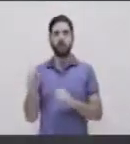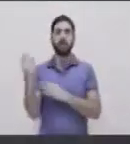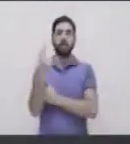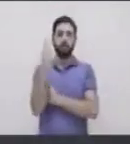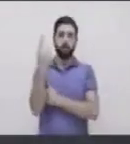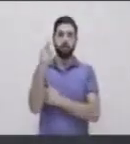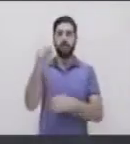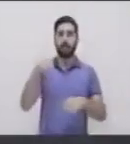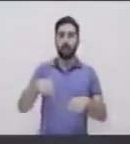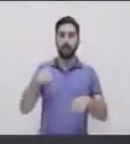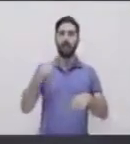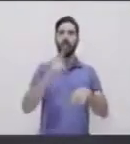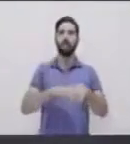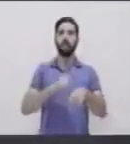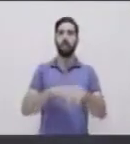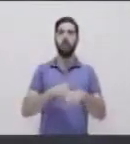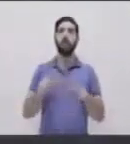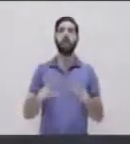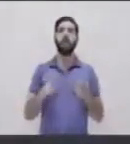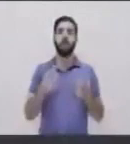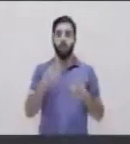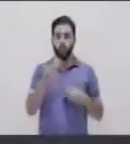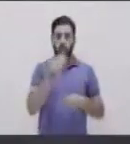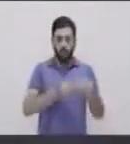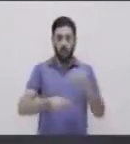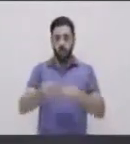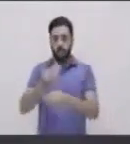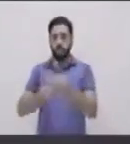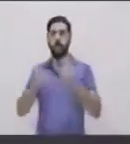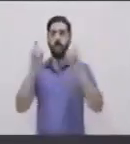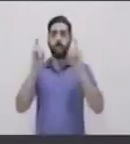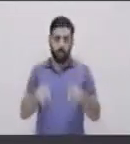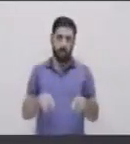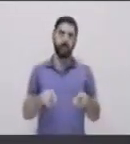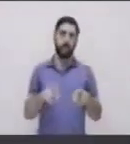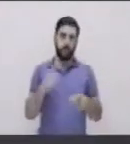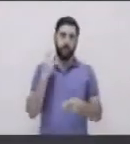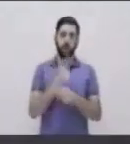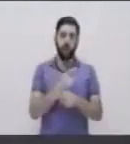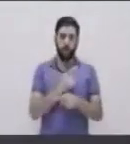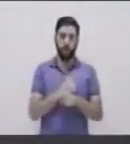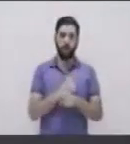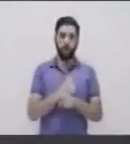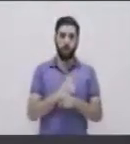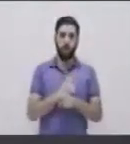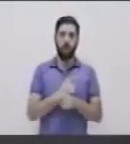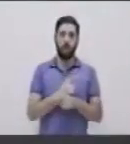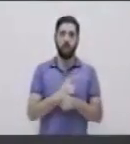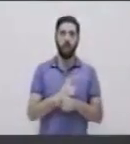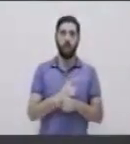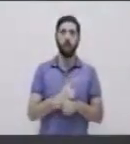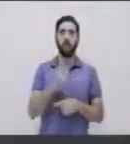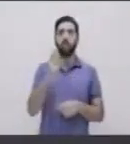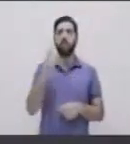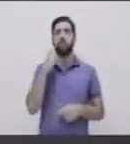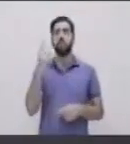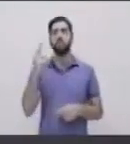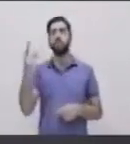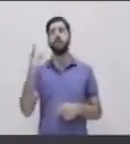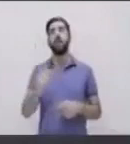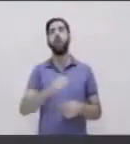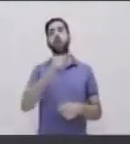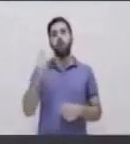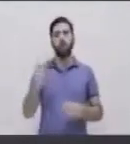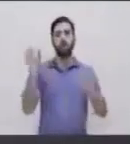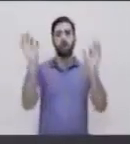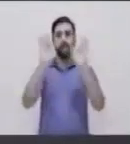alimento. Entonces en ese momento el organismo está condenado a morir porque no tiene la fuente de alimento. Lo que tiene que hacer es buscar